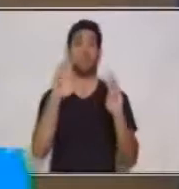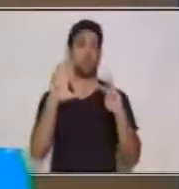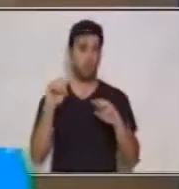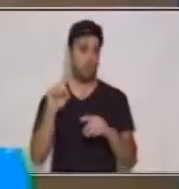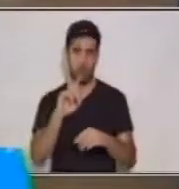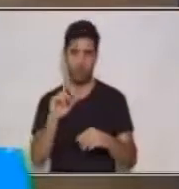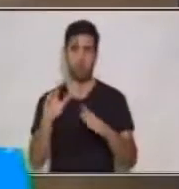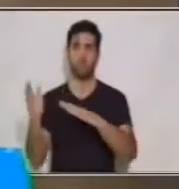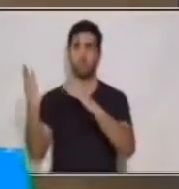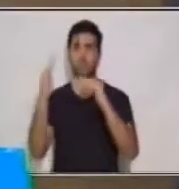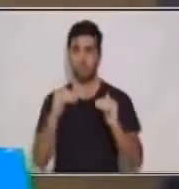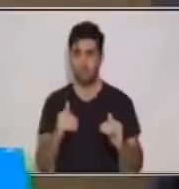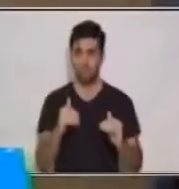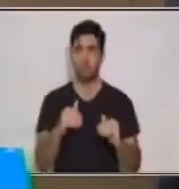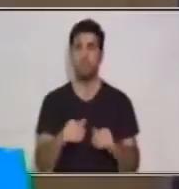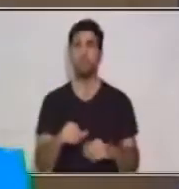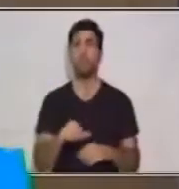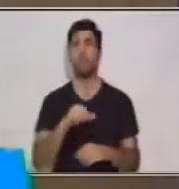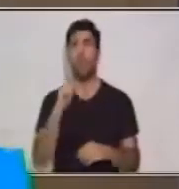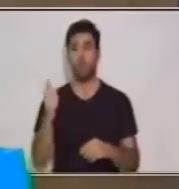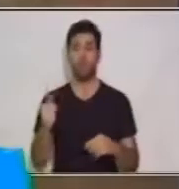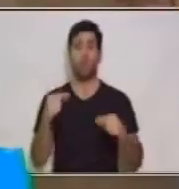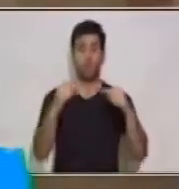se llama aquel ángulo que tiene